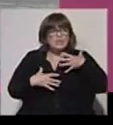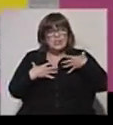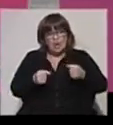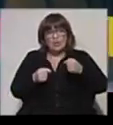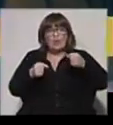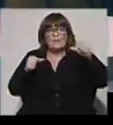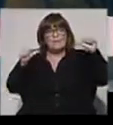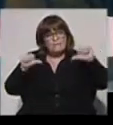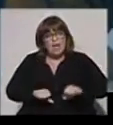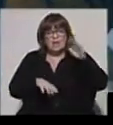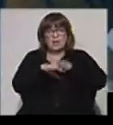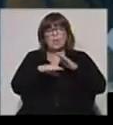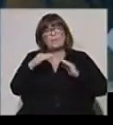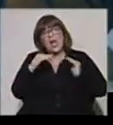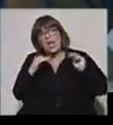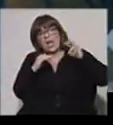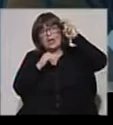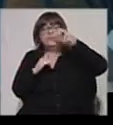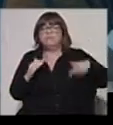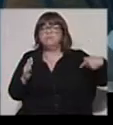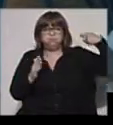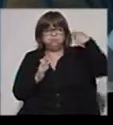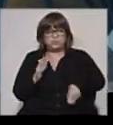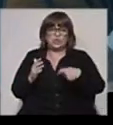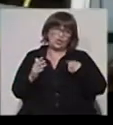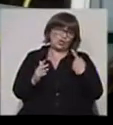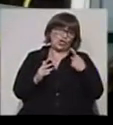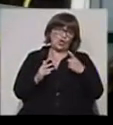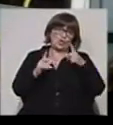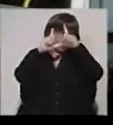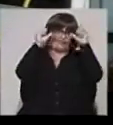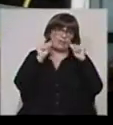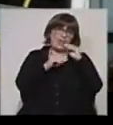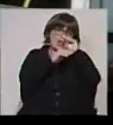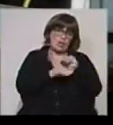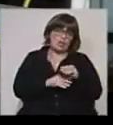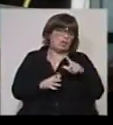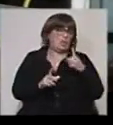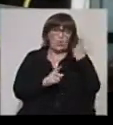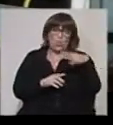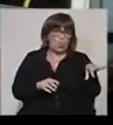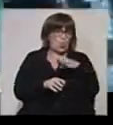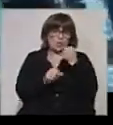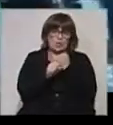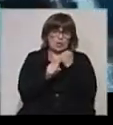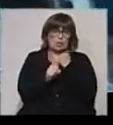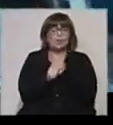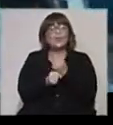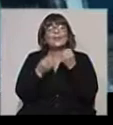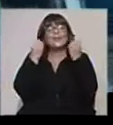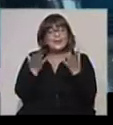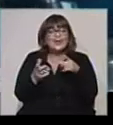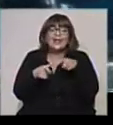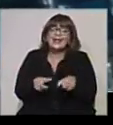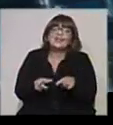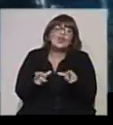con la altura. Todo sale de mi bolsillo, de mi trabajo, de mi profesión como enfermero. No hay otro ingreso porque para esto, digamos, esto es a